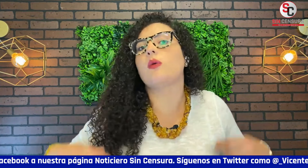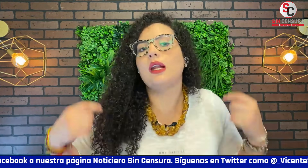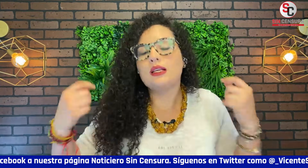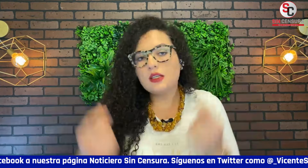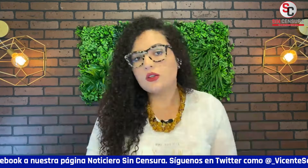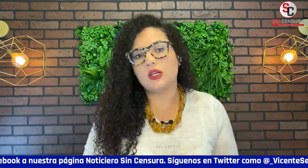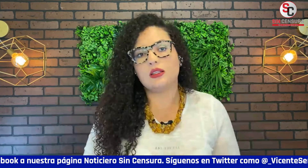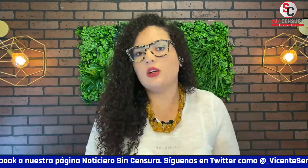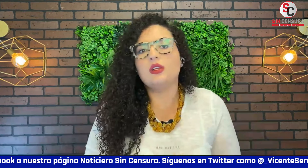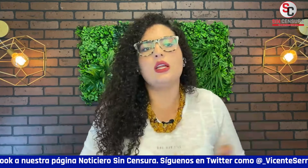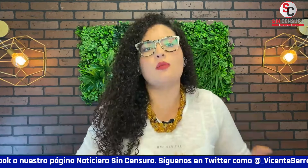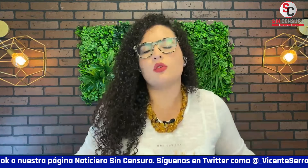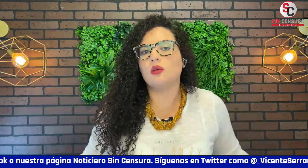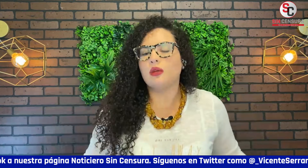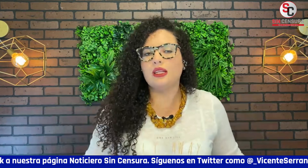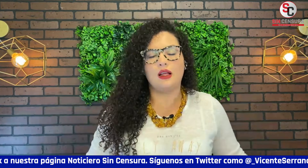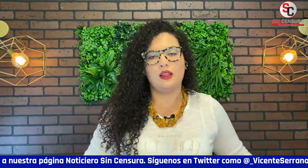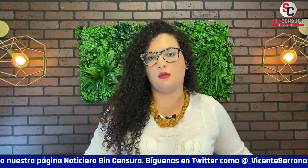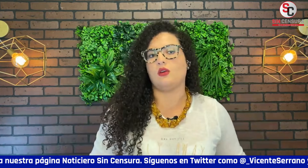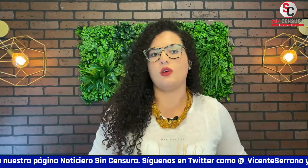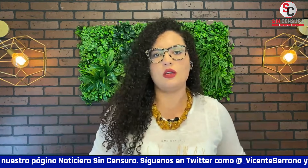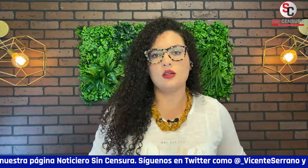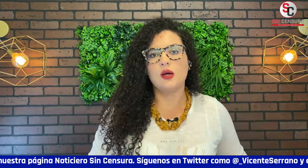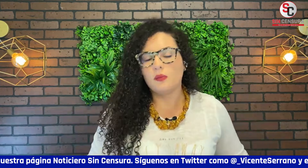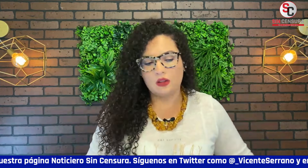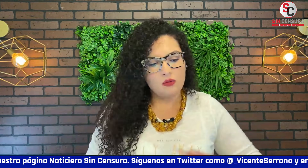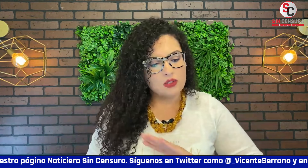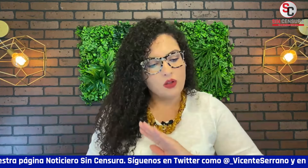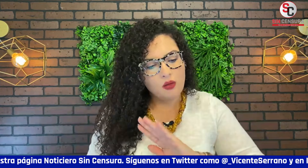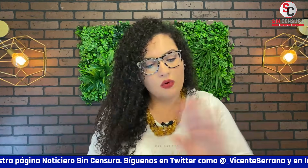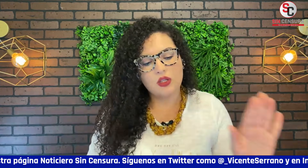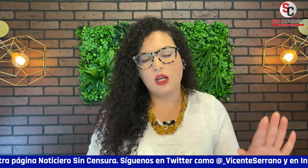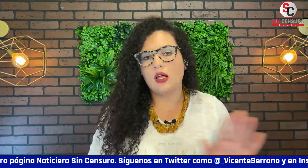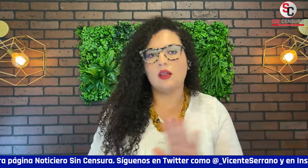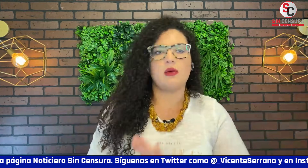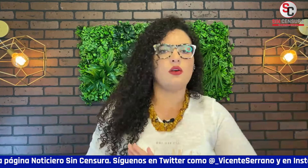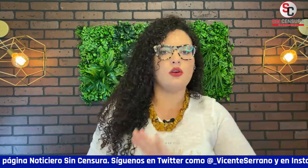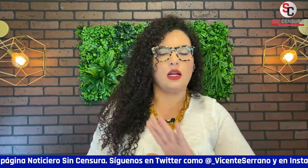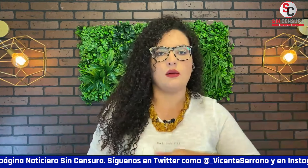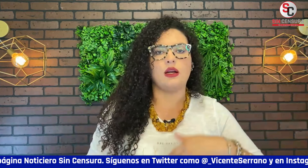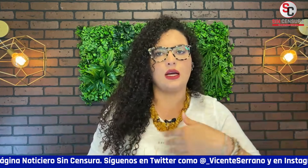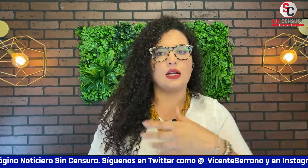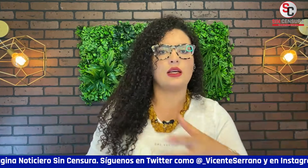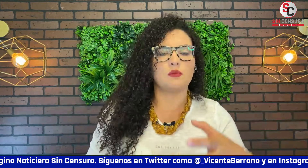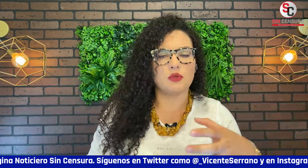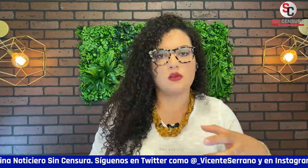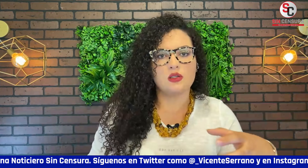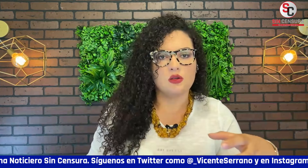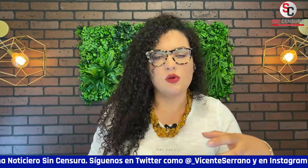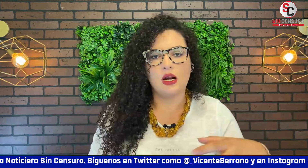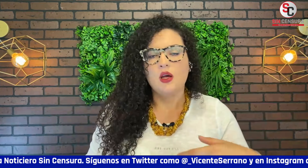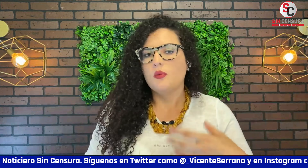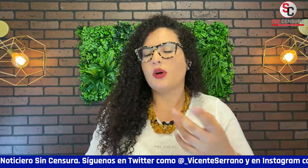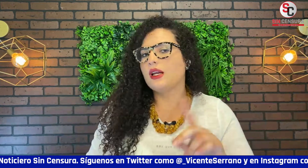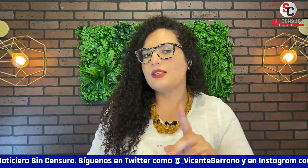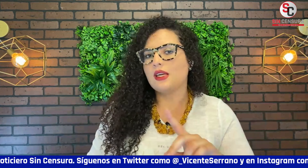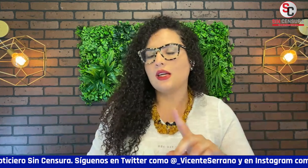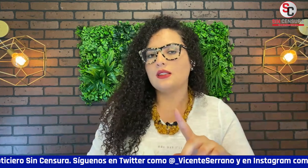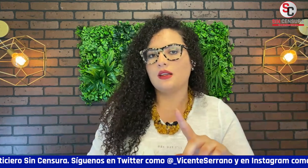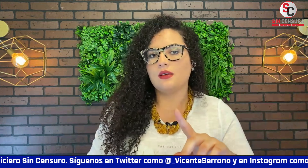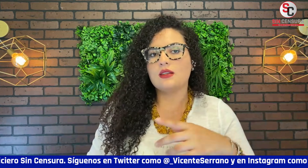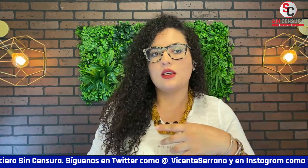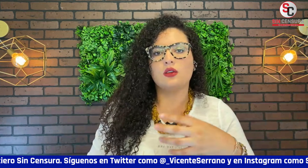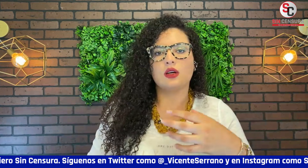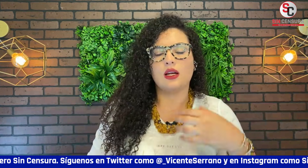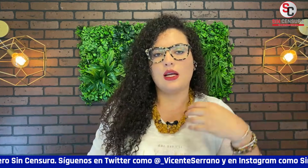que, aunque hubiera sido cierta, no tenía absolutamente nada de malo, ¿eh? Perdóname que se lo diga, pero no tenía nada de malo la carta que empezaron a circular, porque ni